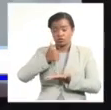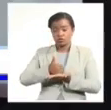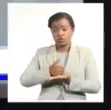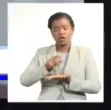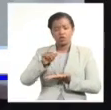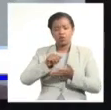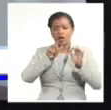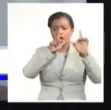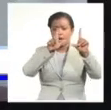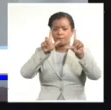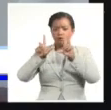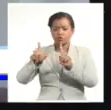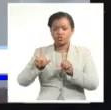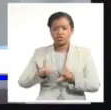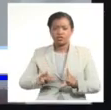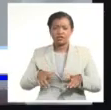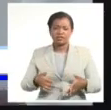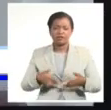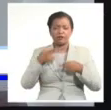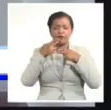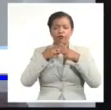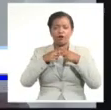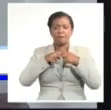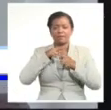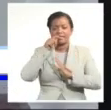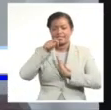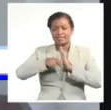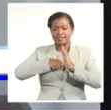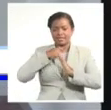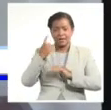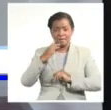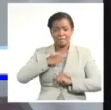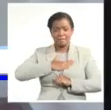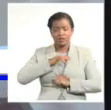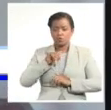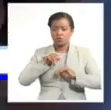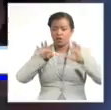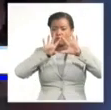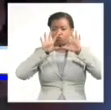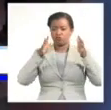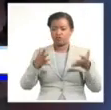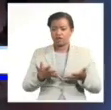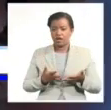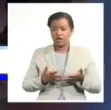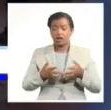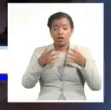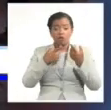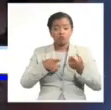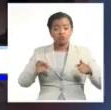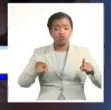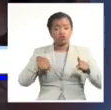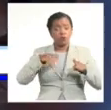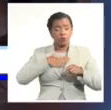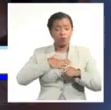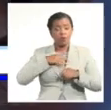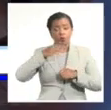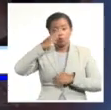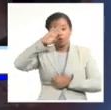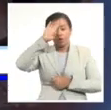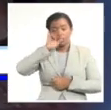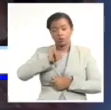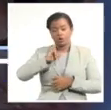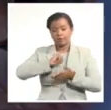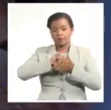una exposición de carteles de cine nacional y universal, las presentaciones de músicos de la nación caribeña, así como la proyección